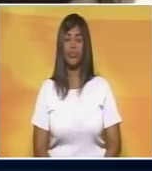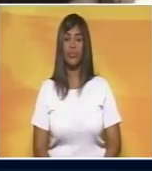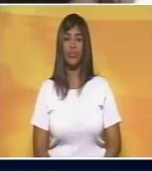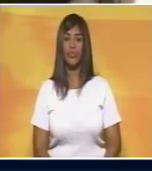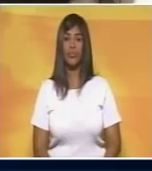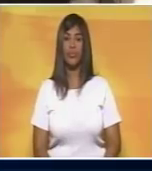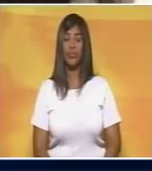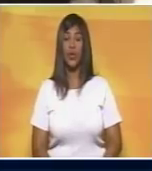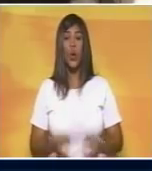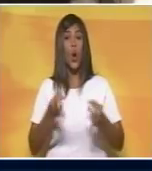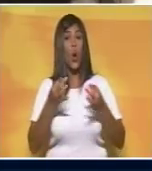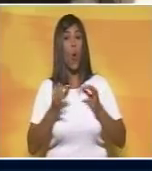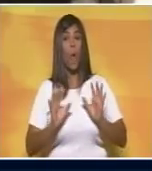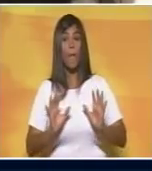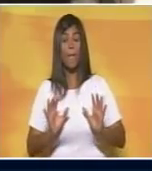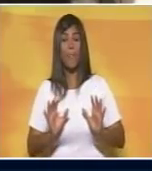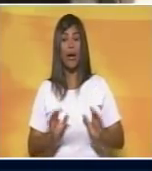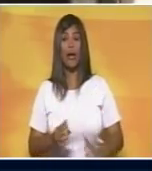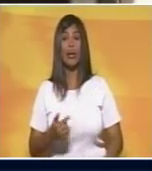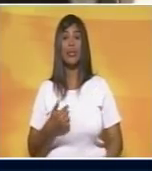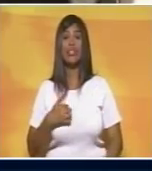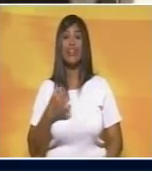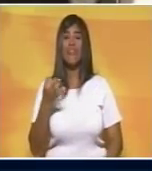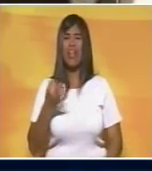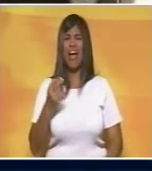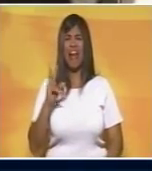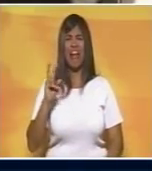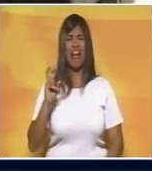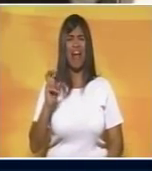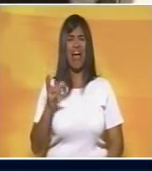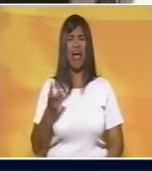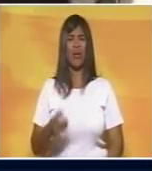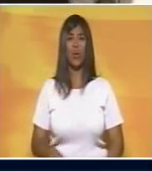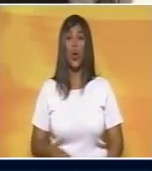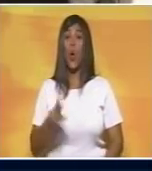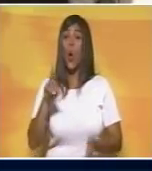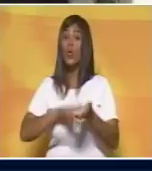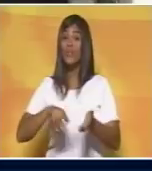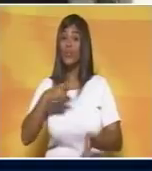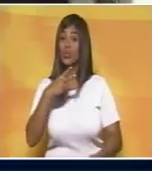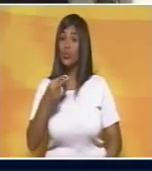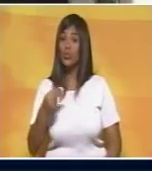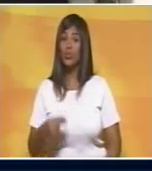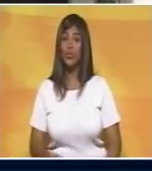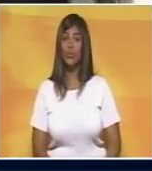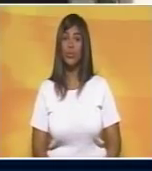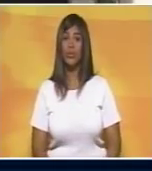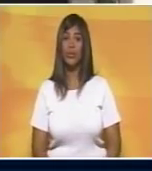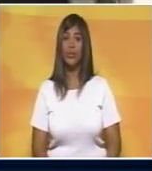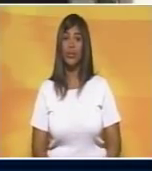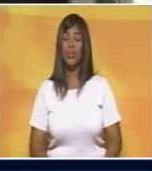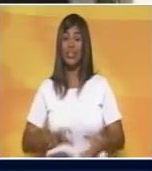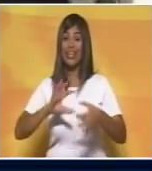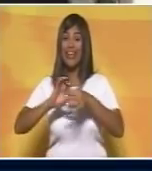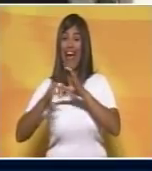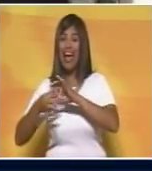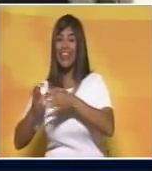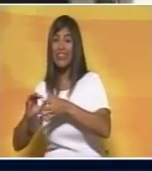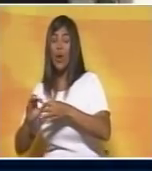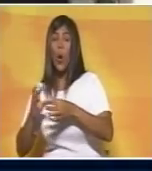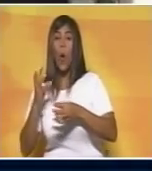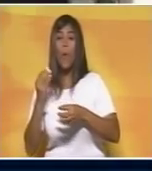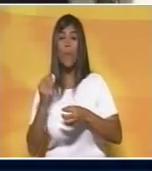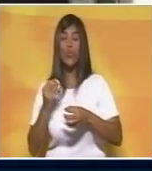Anormal o extraordinario. Lo que sí es algo anormal o extraordinario y no debe suceder es la cadena de